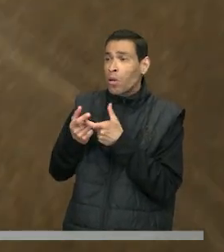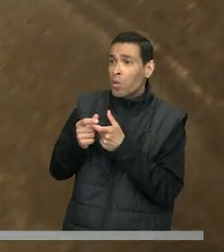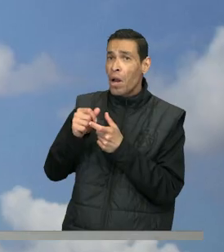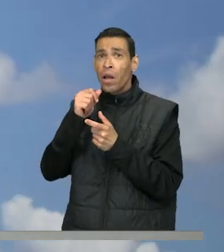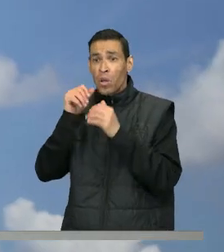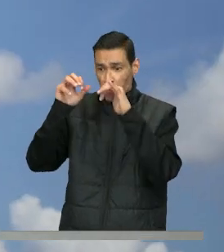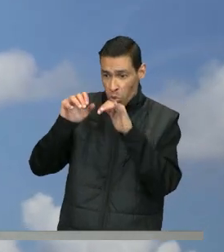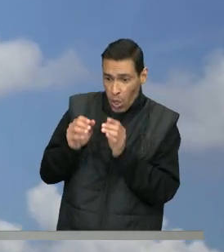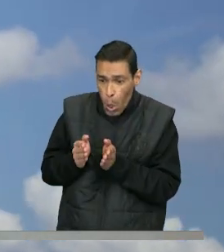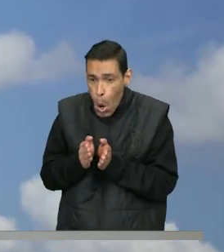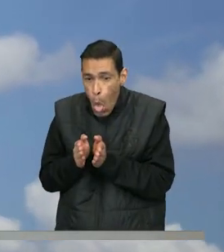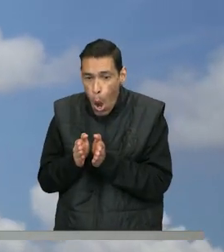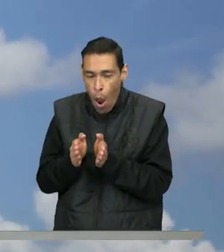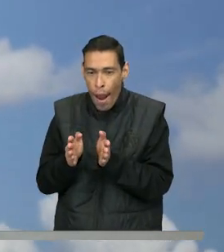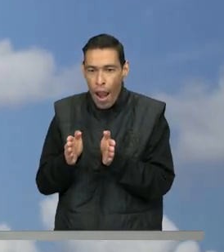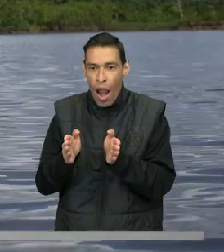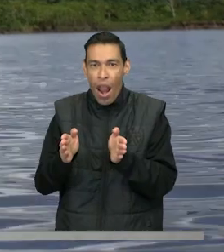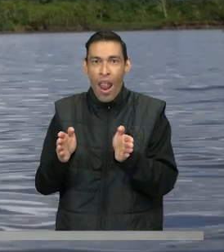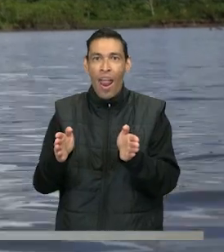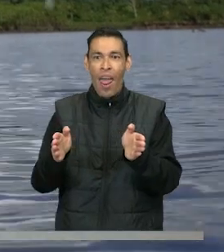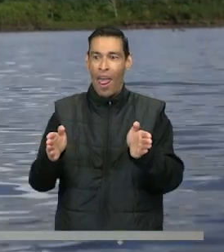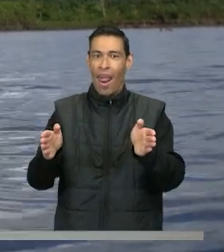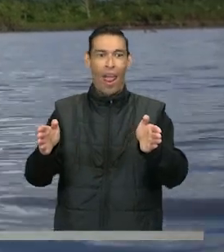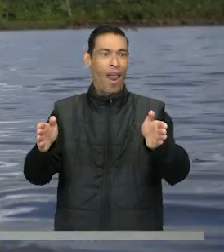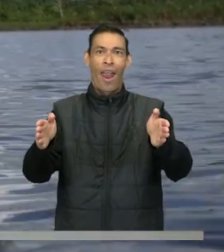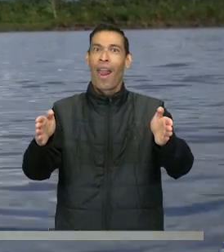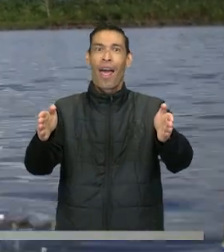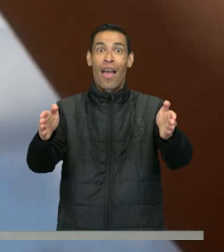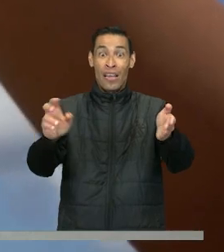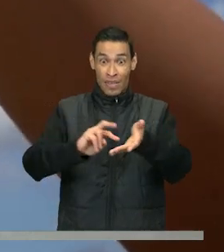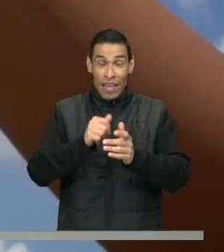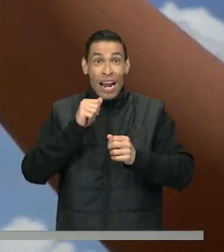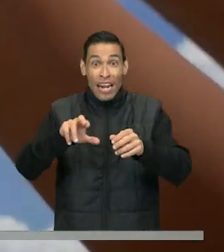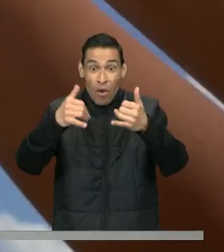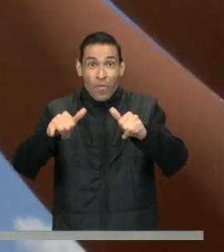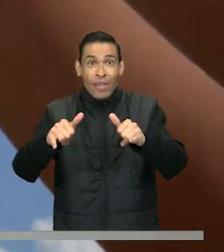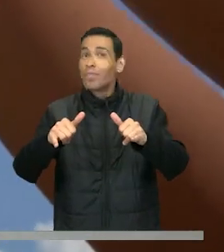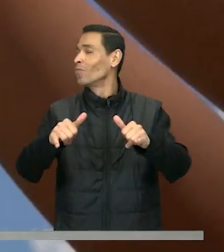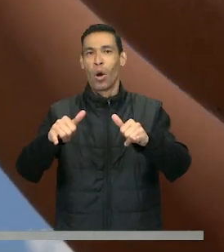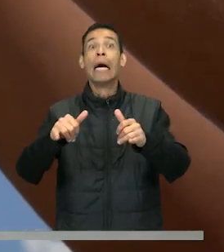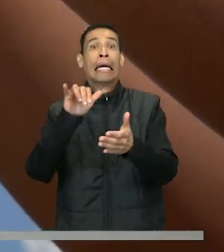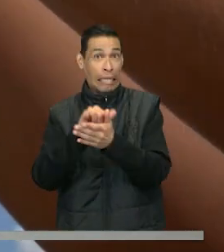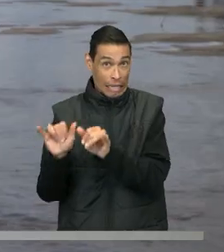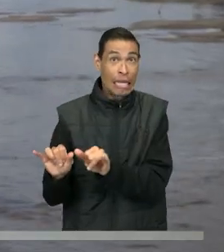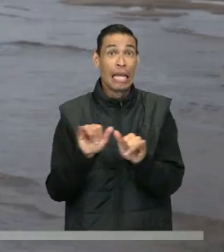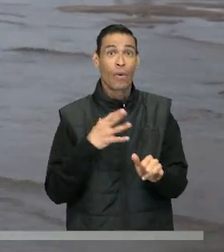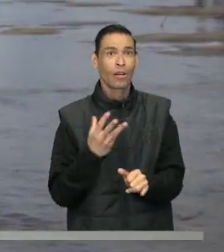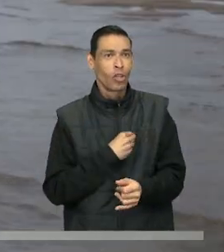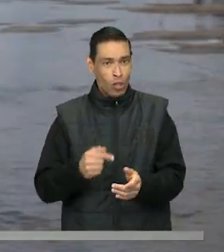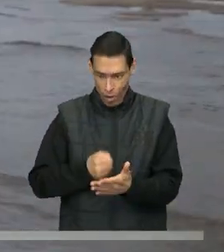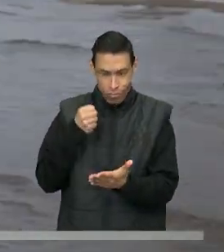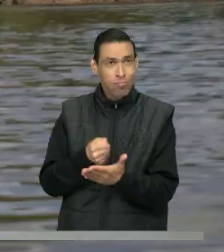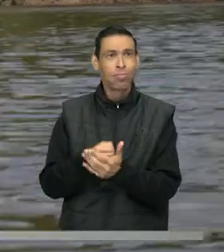arroyito, a ir creciendo, creciendo, expandiéndose, y aquí no termina el río. Así vamos, vamos bajando y no sé hasta dónde vamos